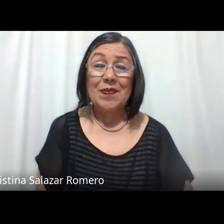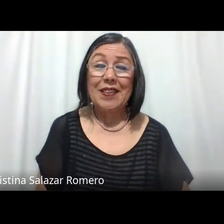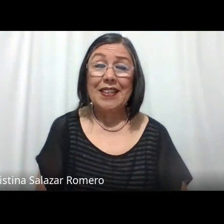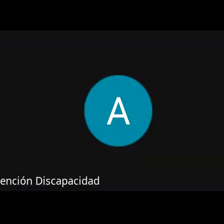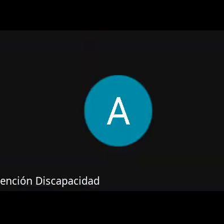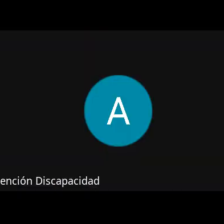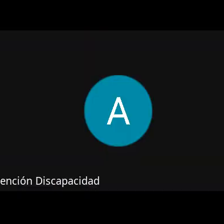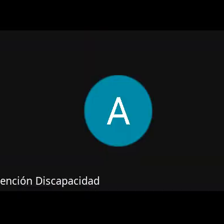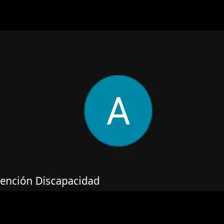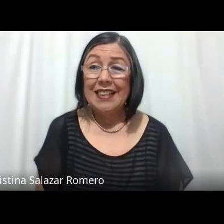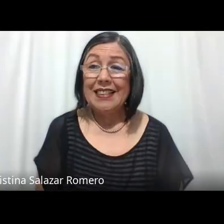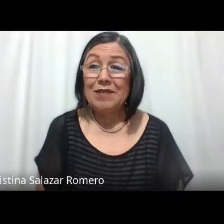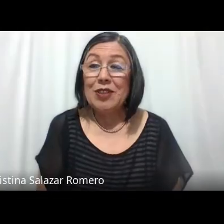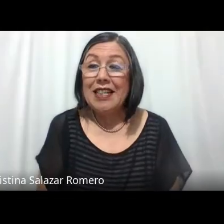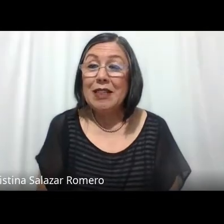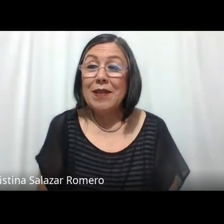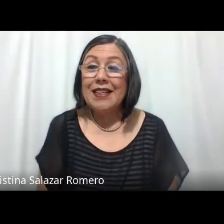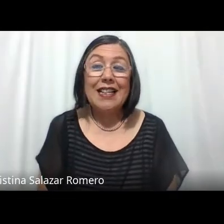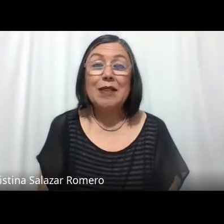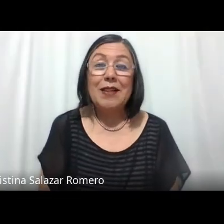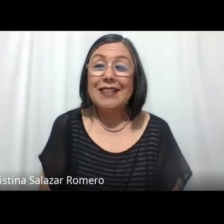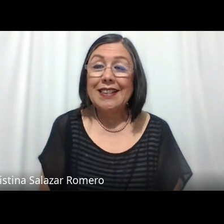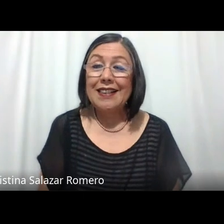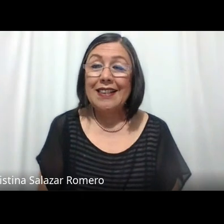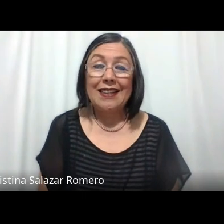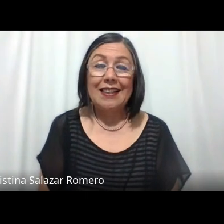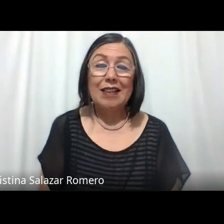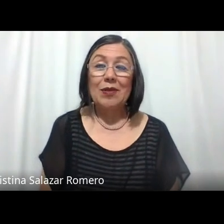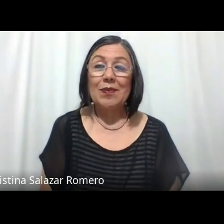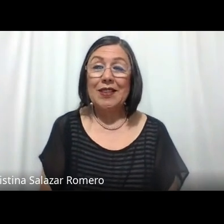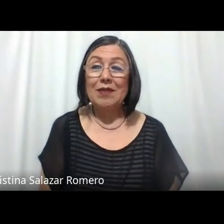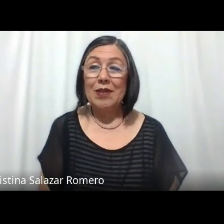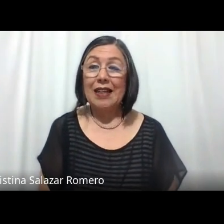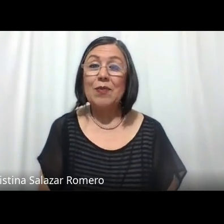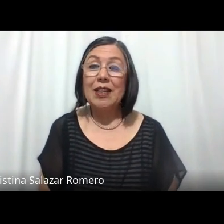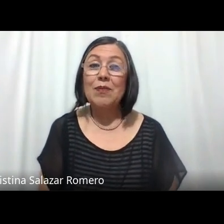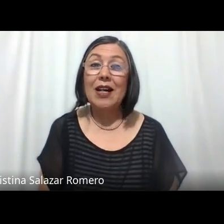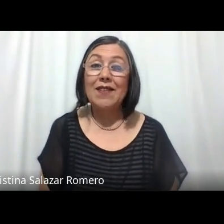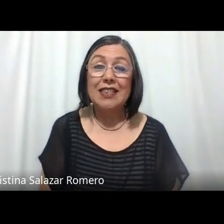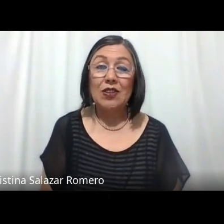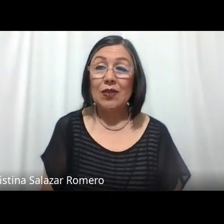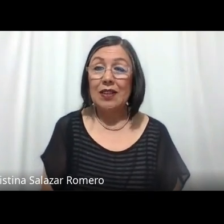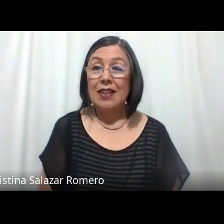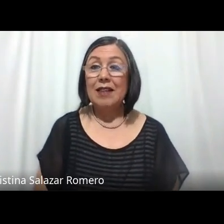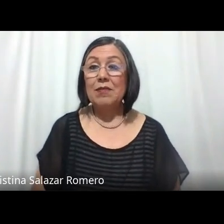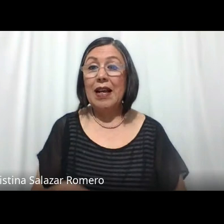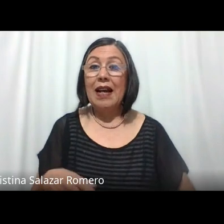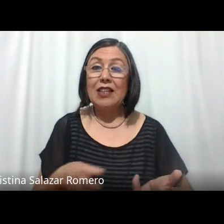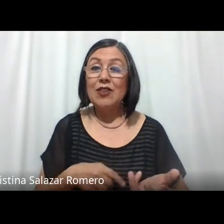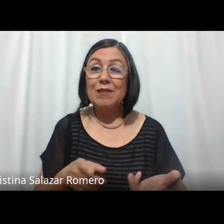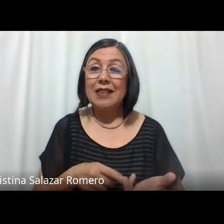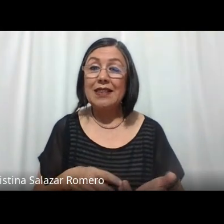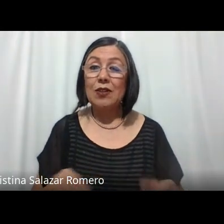minutos si gustas. ¿Sí? Sí, pues ya nada más para cerrar el ejemplo, ¿sí? Aquí, por ejemplo, caballito.